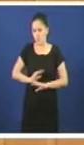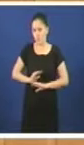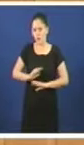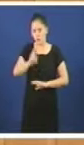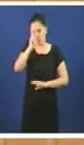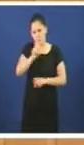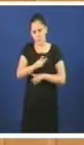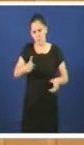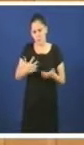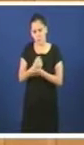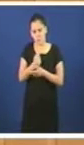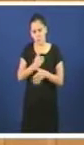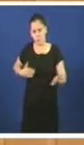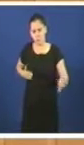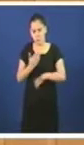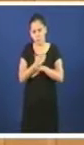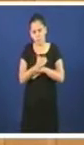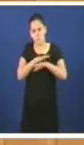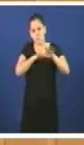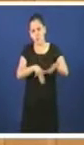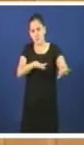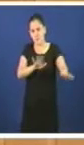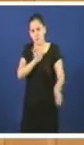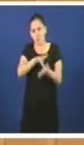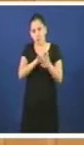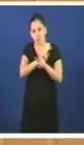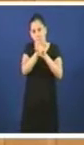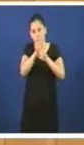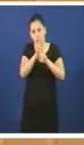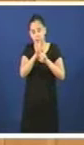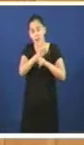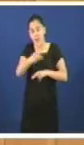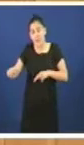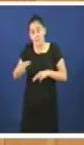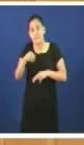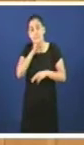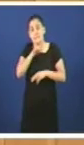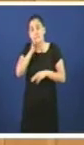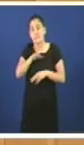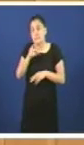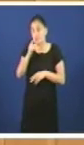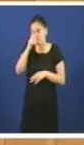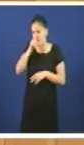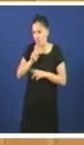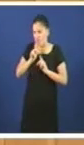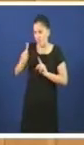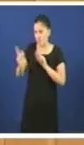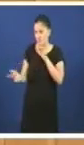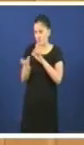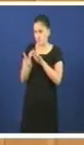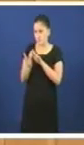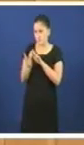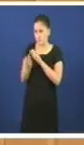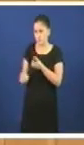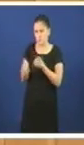manifestación del día das letras galegas recordé vostede señor lobeira que cuando se dirige a nosotros nos está dirigiendo a